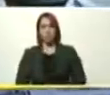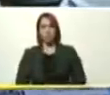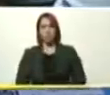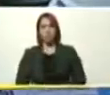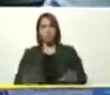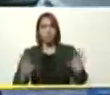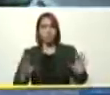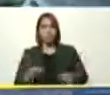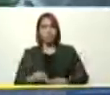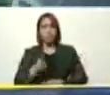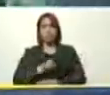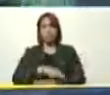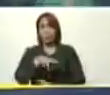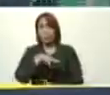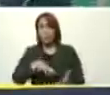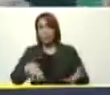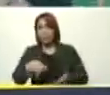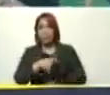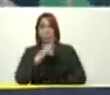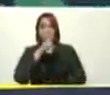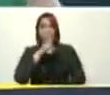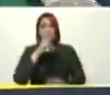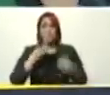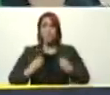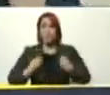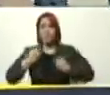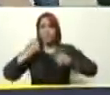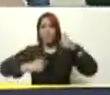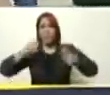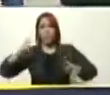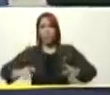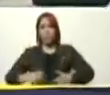Repercusiones concretas en la vida de la gente.